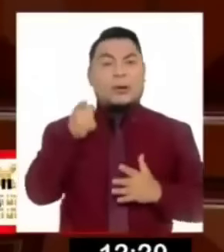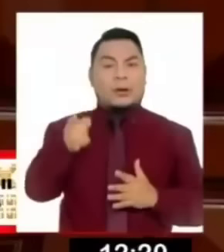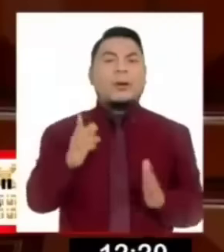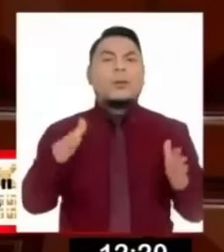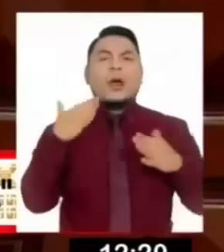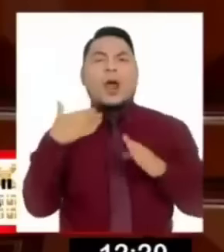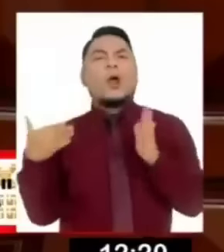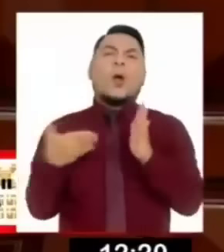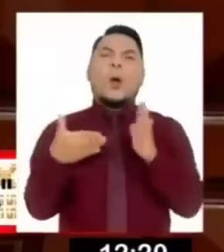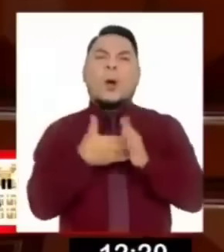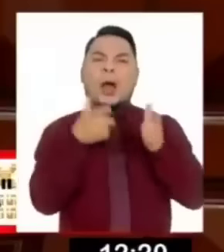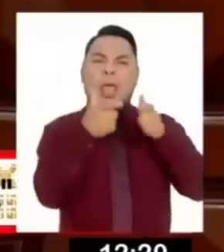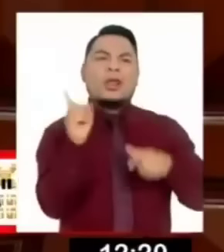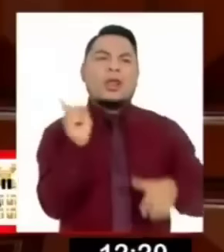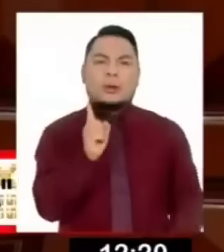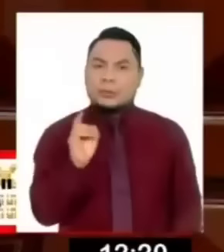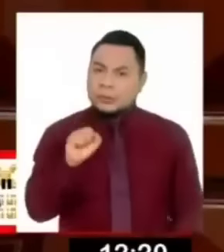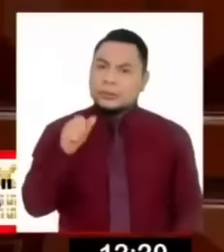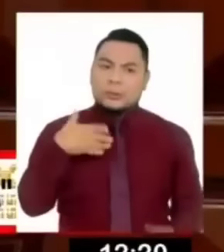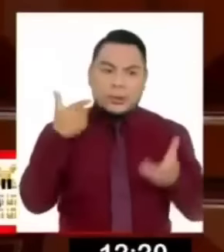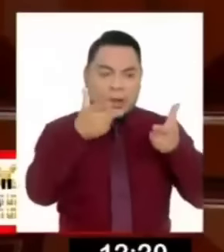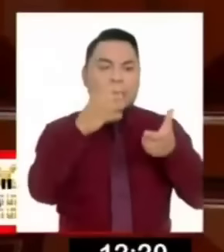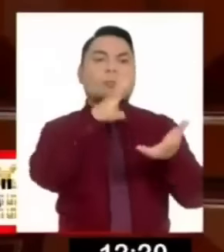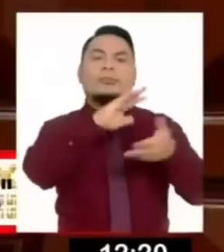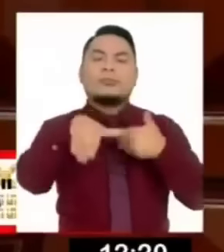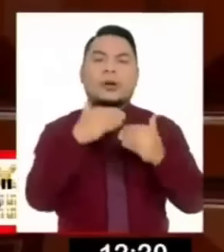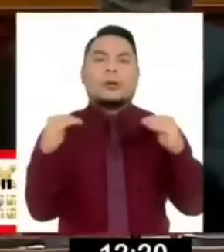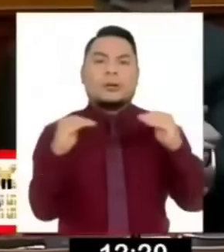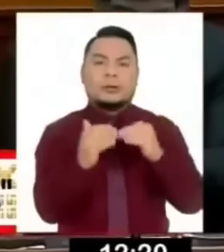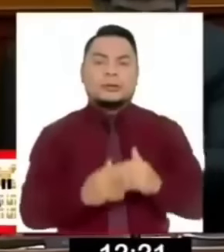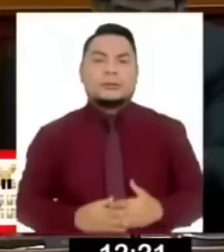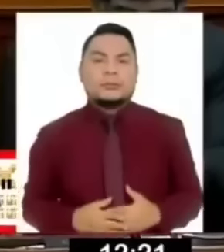estar en contra de este propósito.